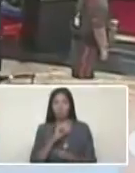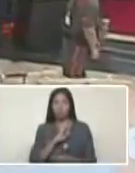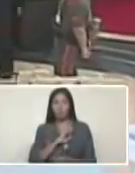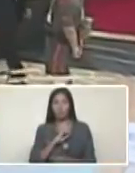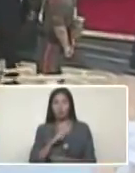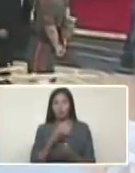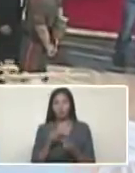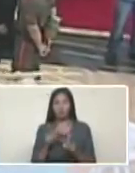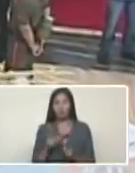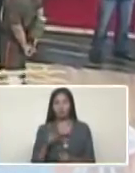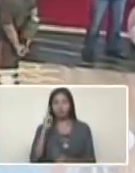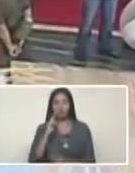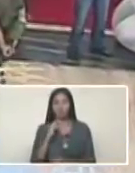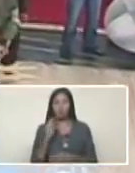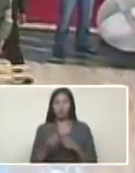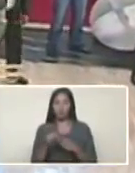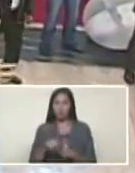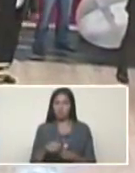Bolívar, que